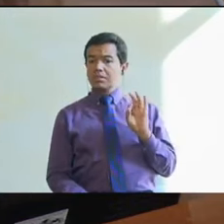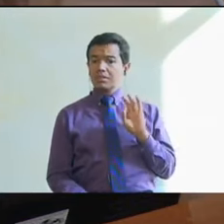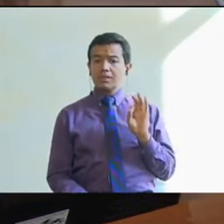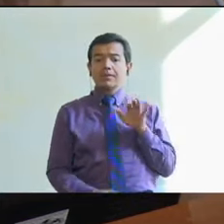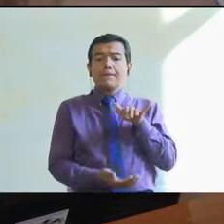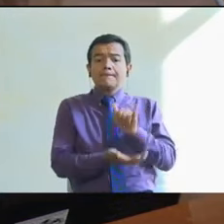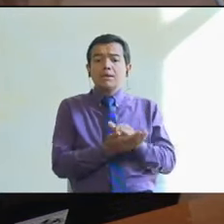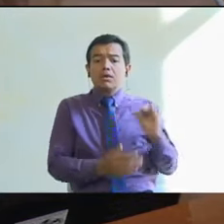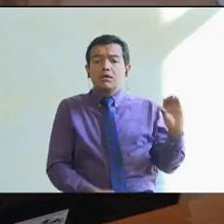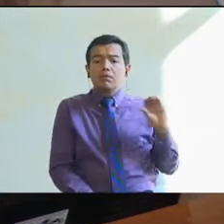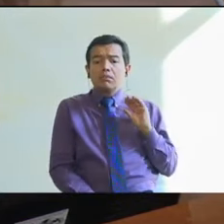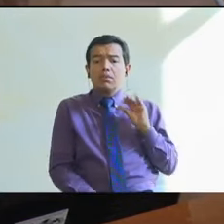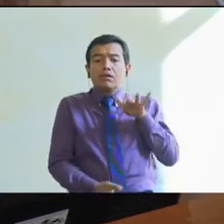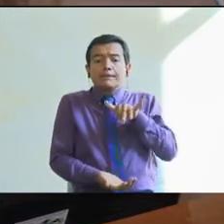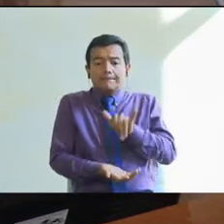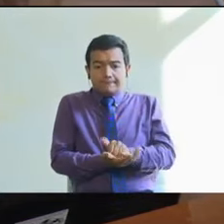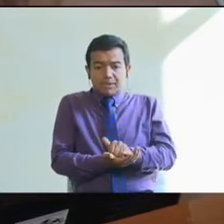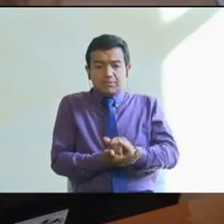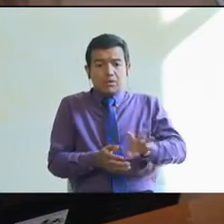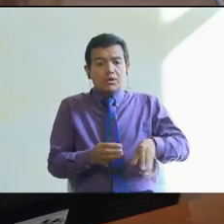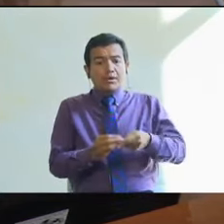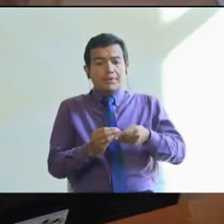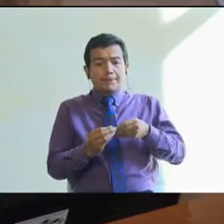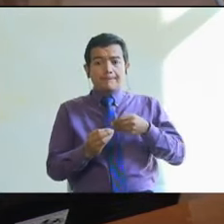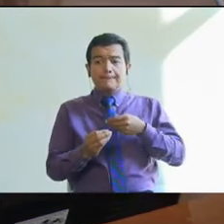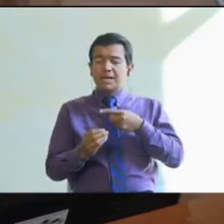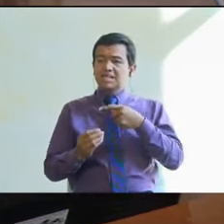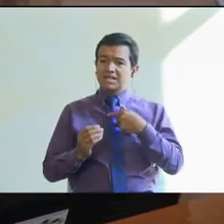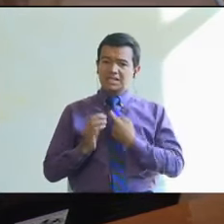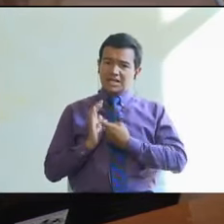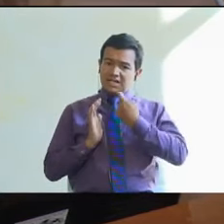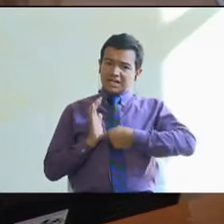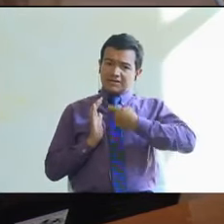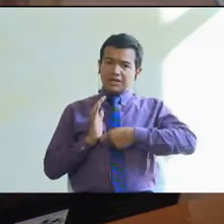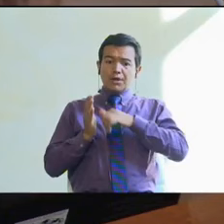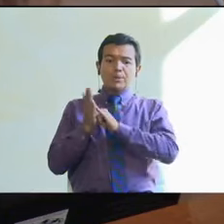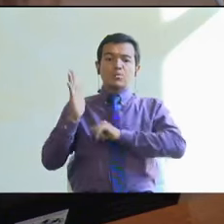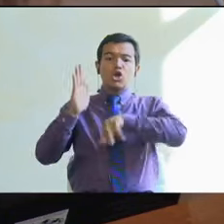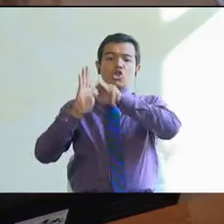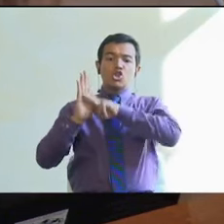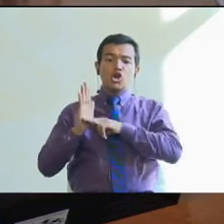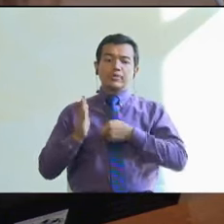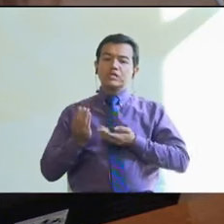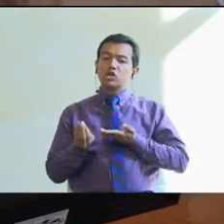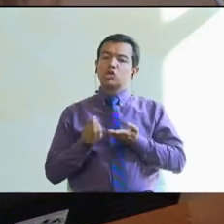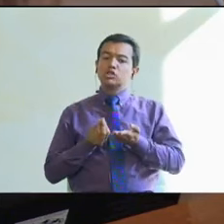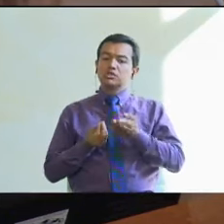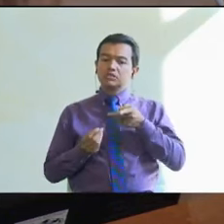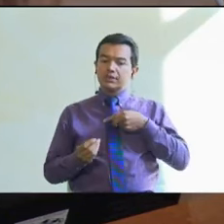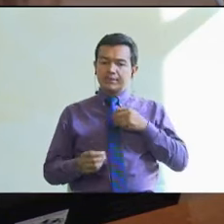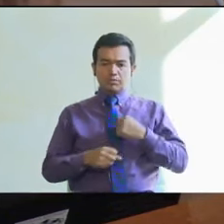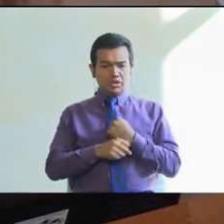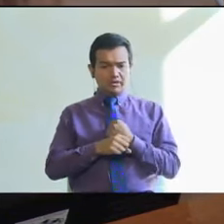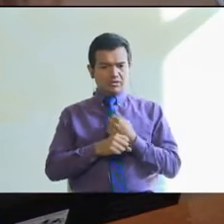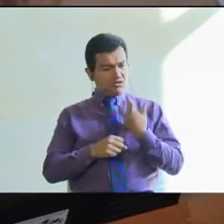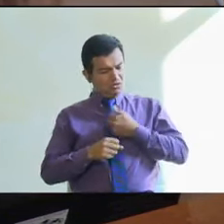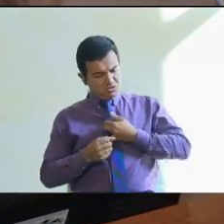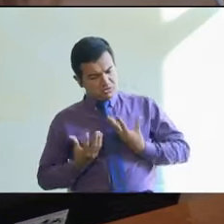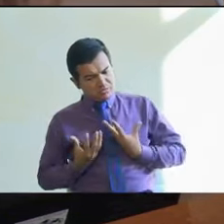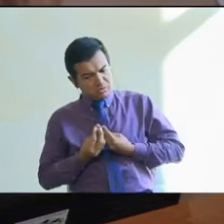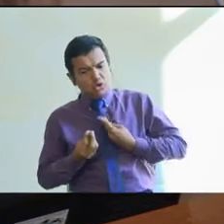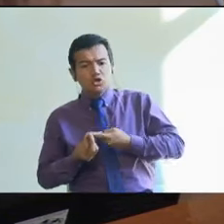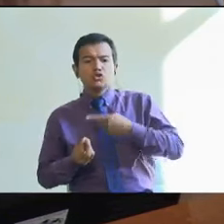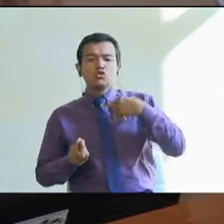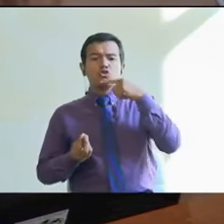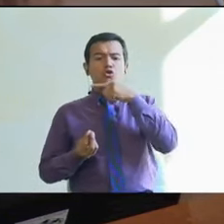requerían por ley y que han venido cambiándoles sus condiciones salariales nosotros como partido que hemos hecho además tres